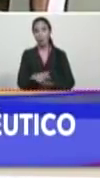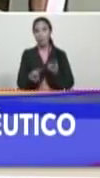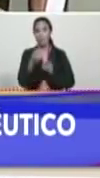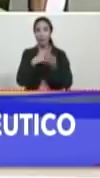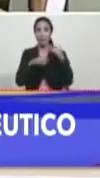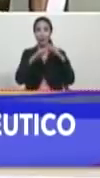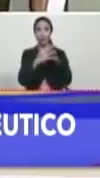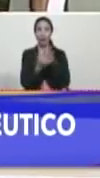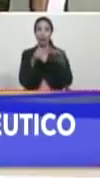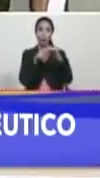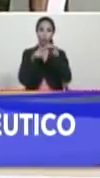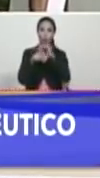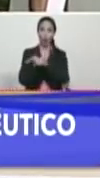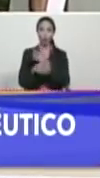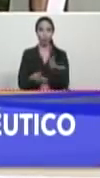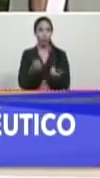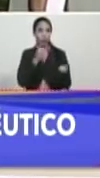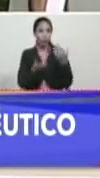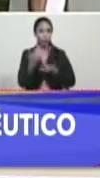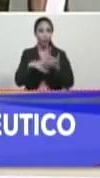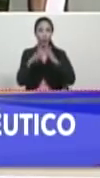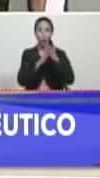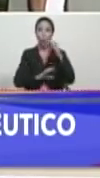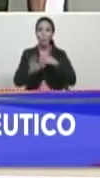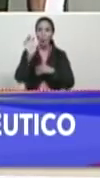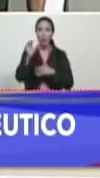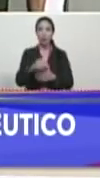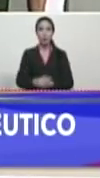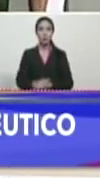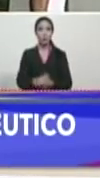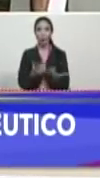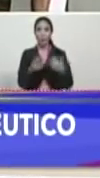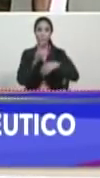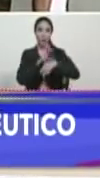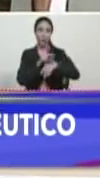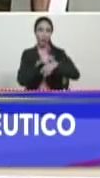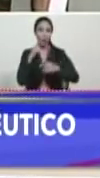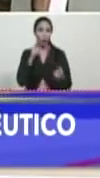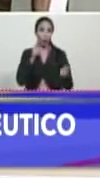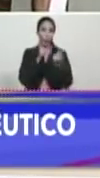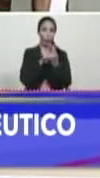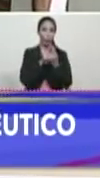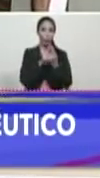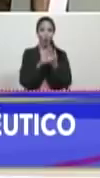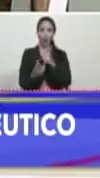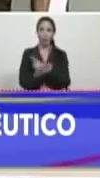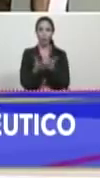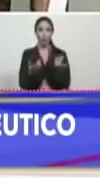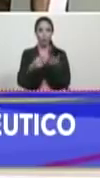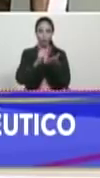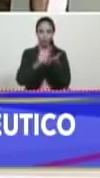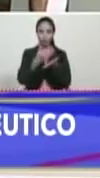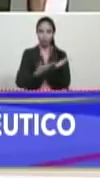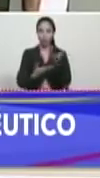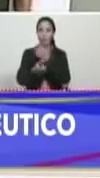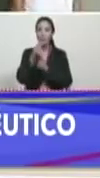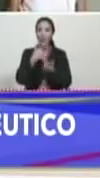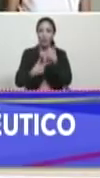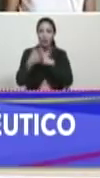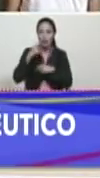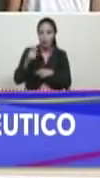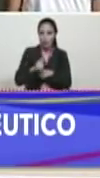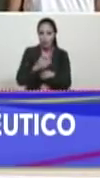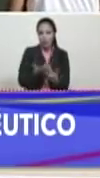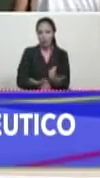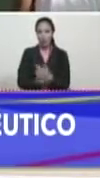cubre tremendamente el país. Porque el médico llega y detrás del médico viene un tratamiento, viene